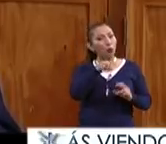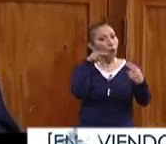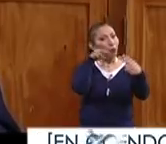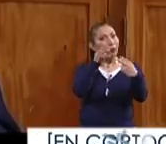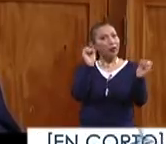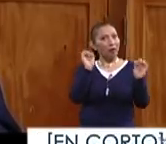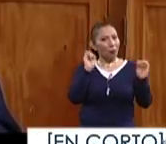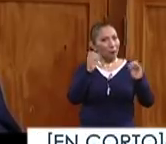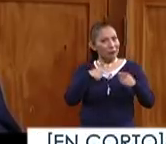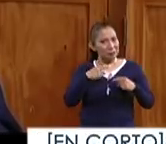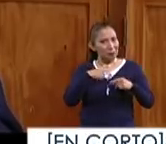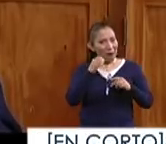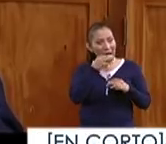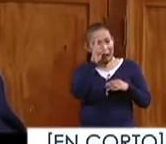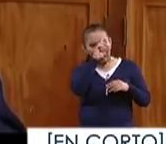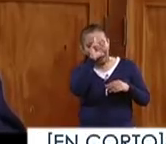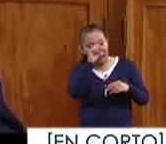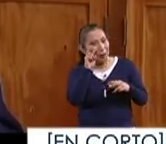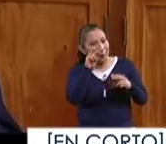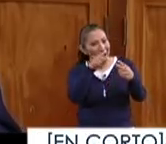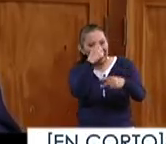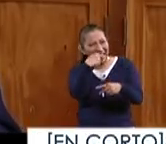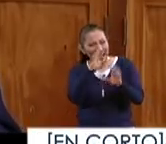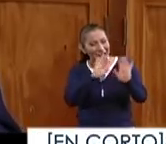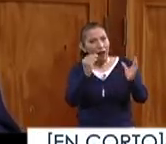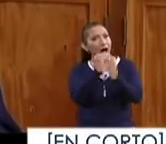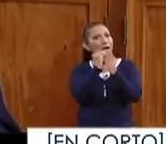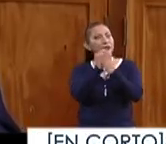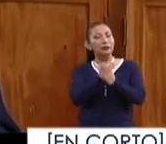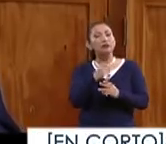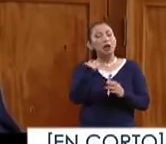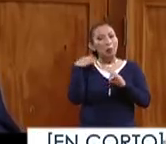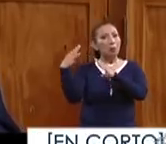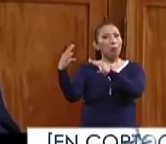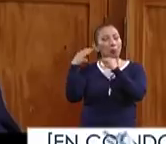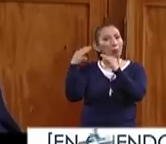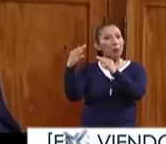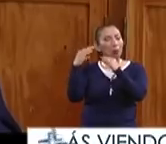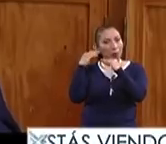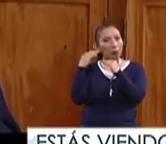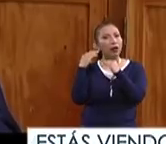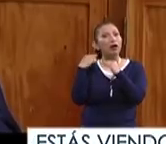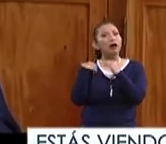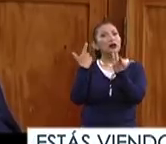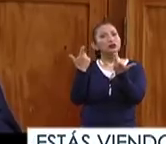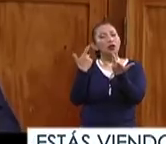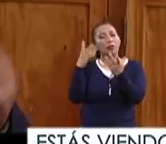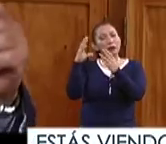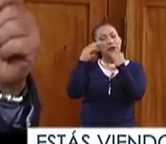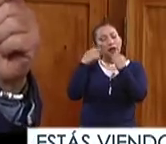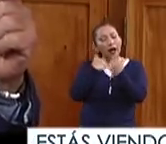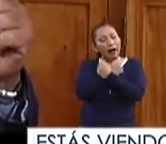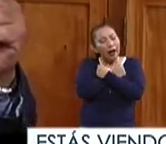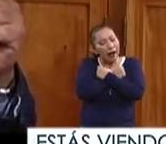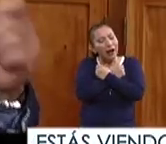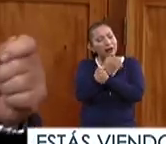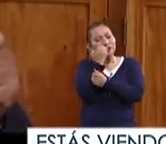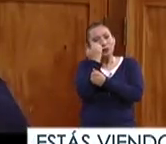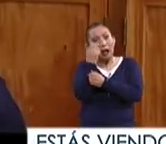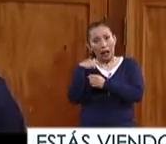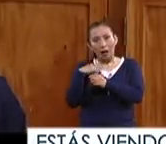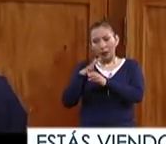ver a nadie, no veas las caras. Y así me fue educando. Me enseñó a amar, la escuela